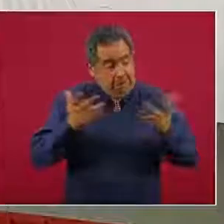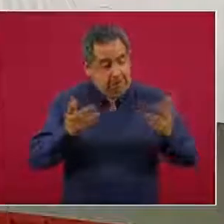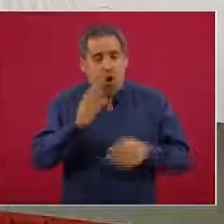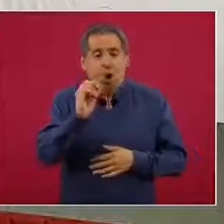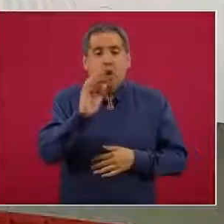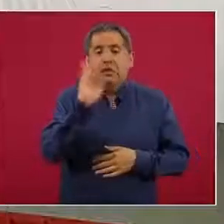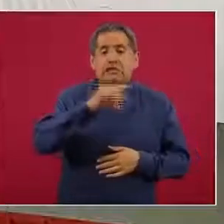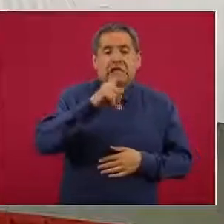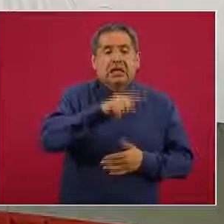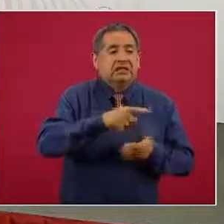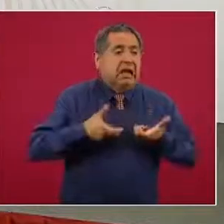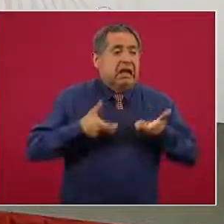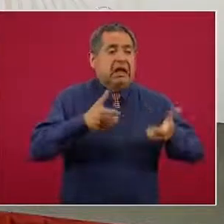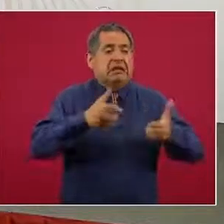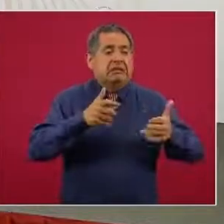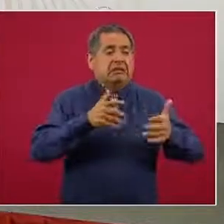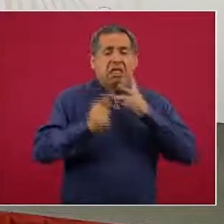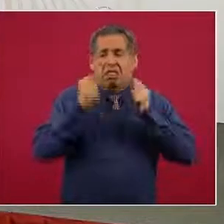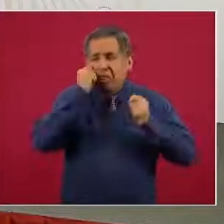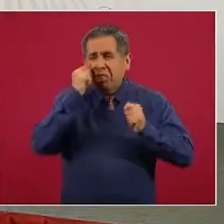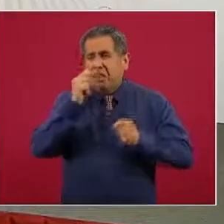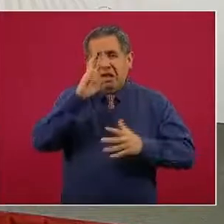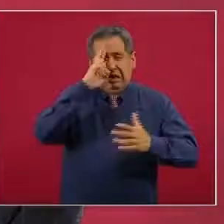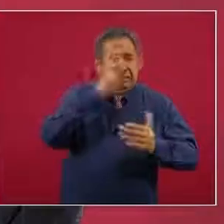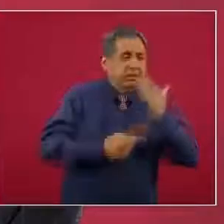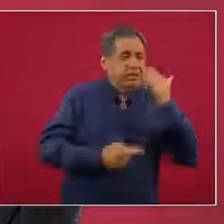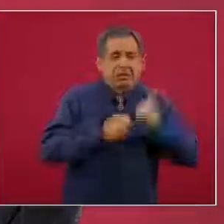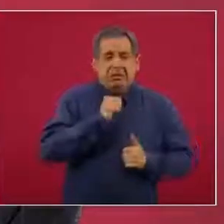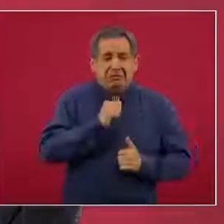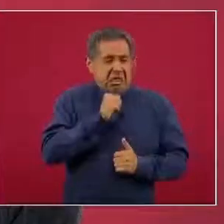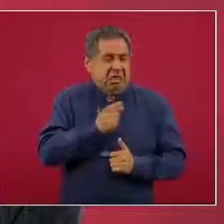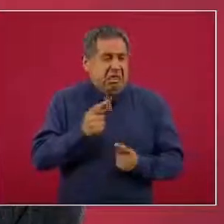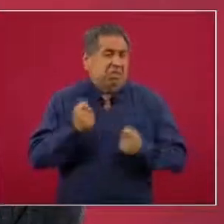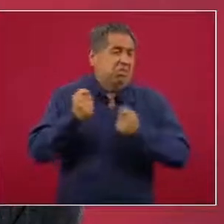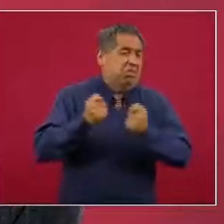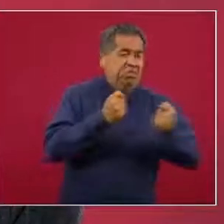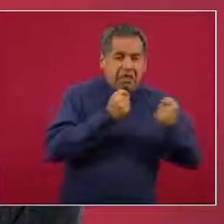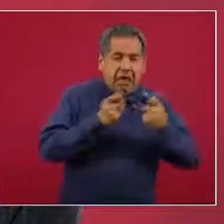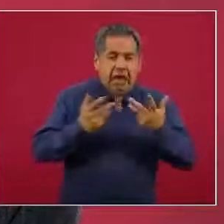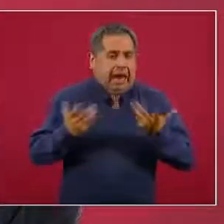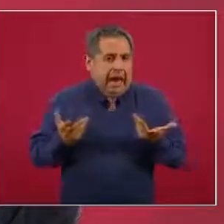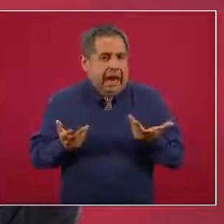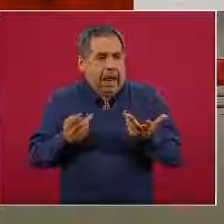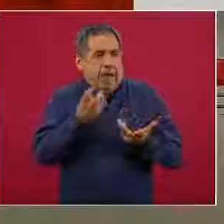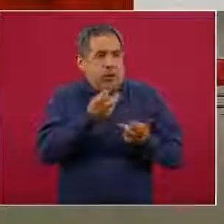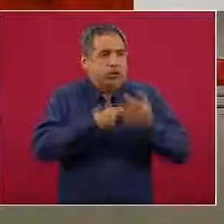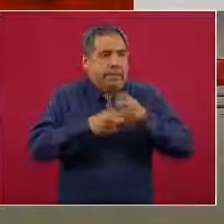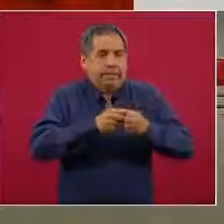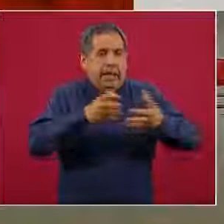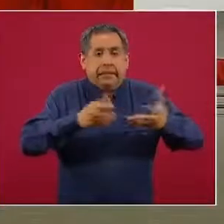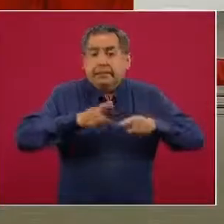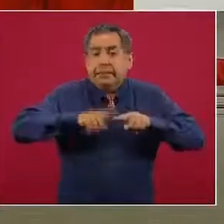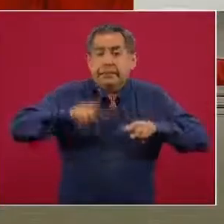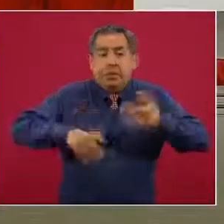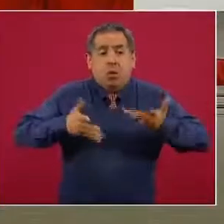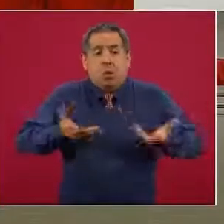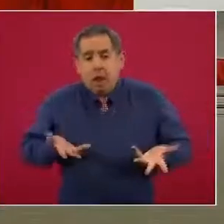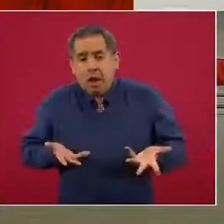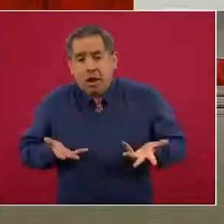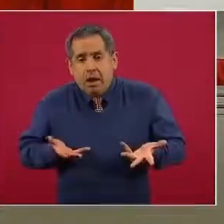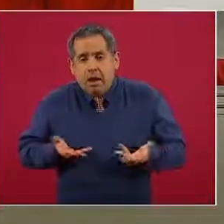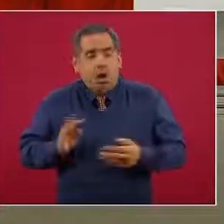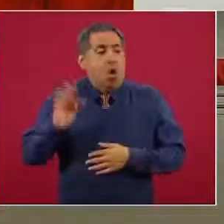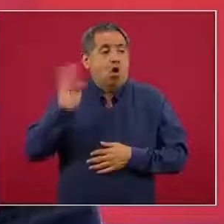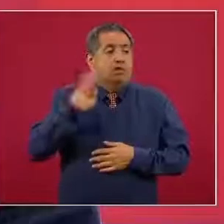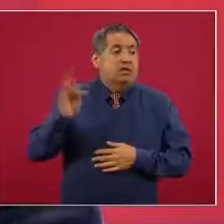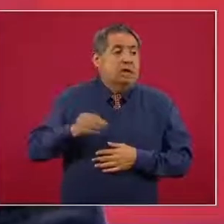si en la vía pública no se respetan los protocolos sanitarios, etcétera, etcétera. Si corresponde la actividad que se